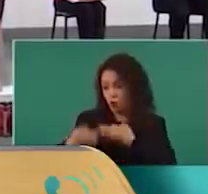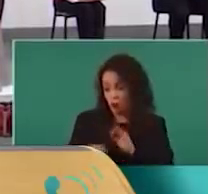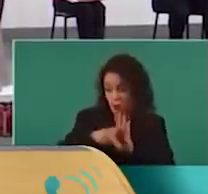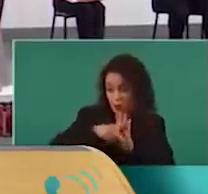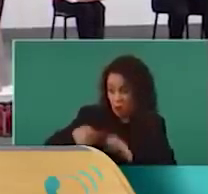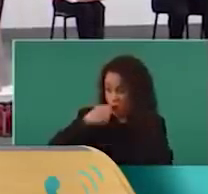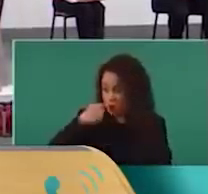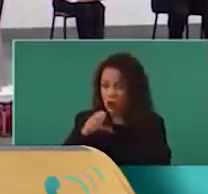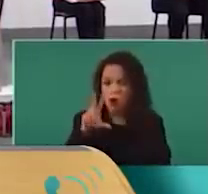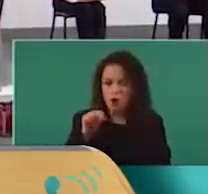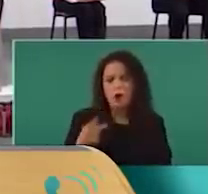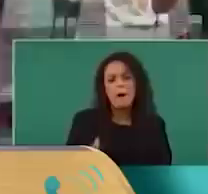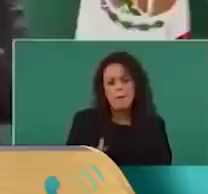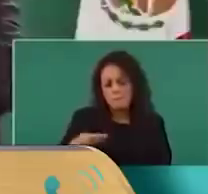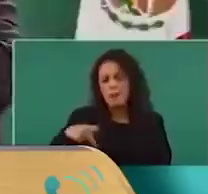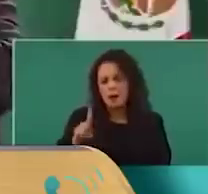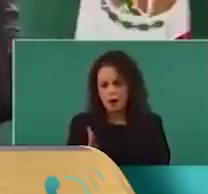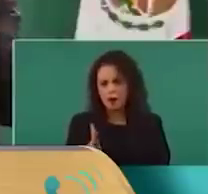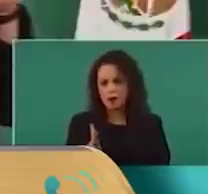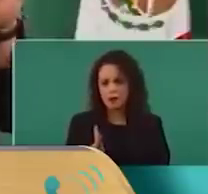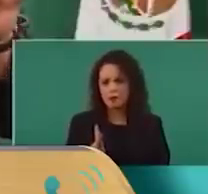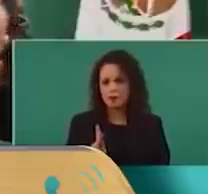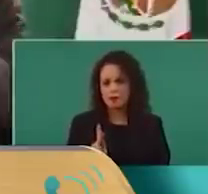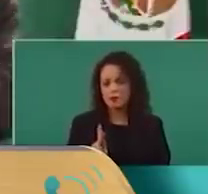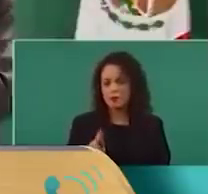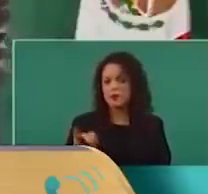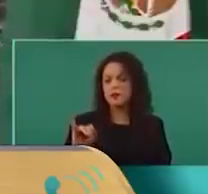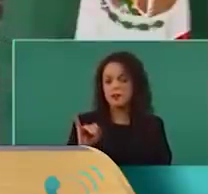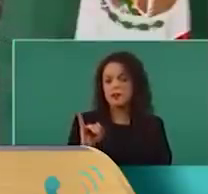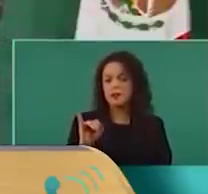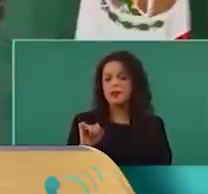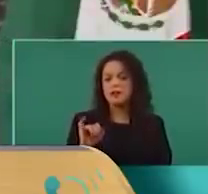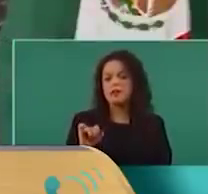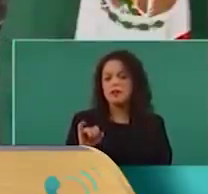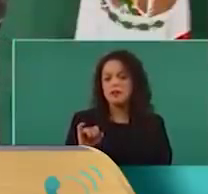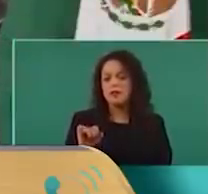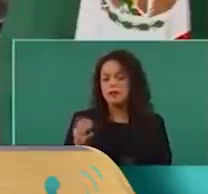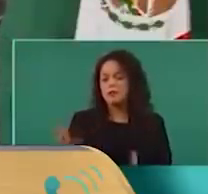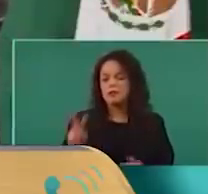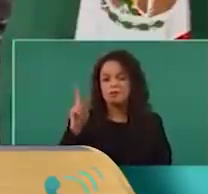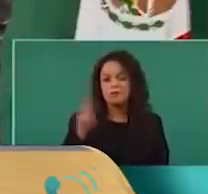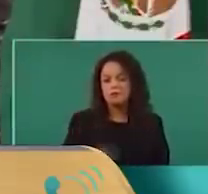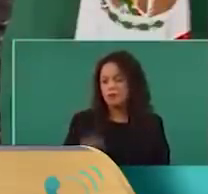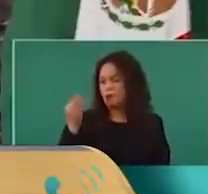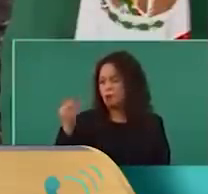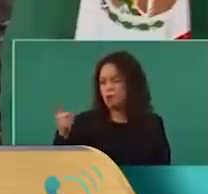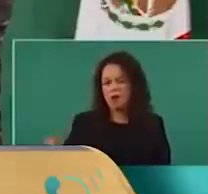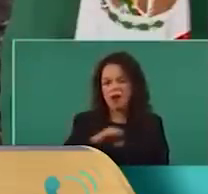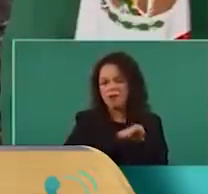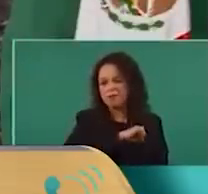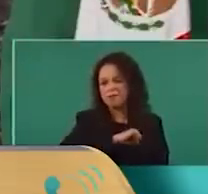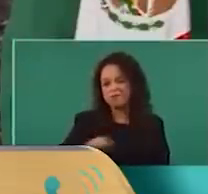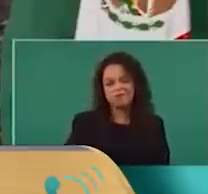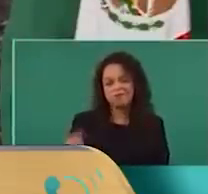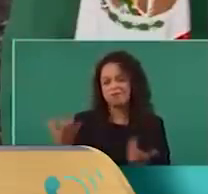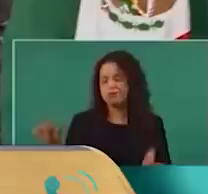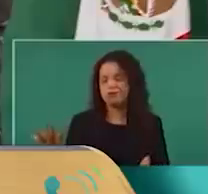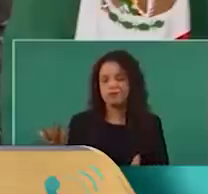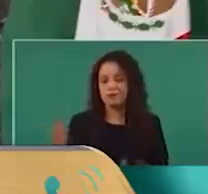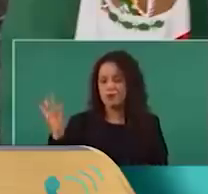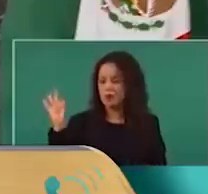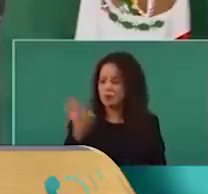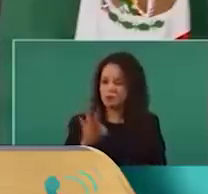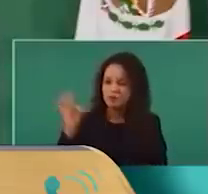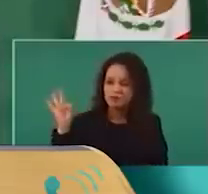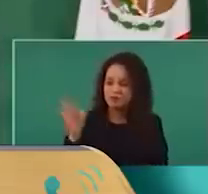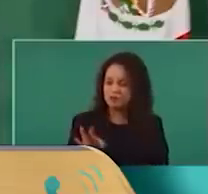va a perder. Muchos funcionarios públicos de la actual administración, del gabinete del presidente López Obrador,